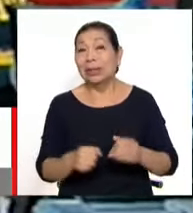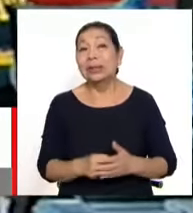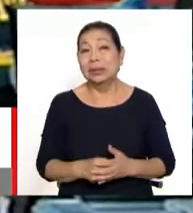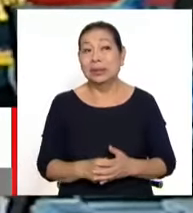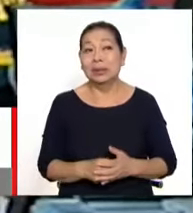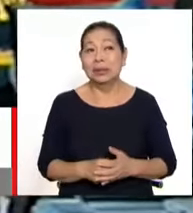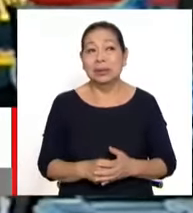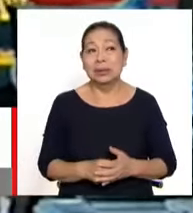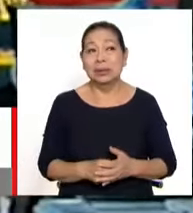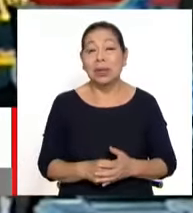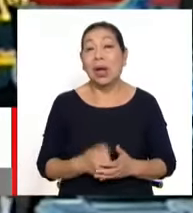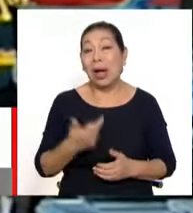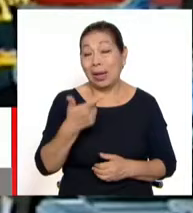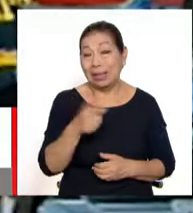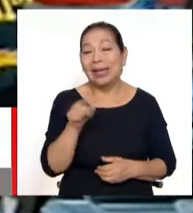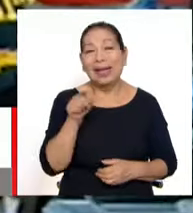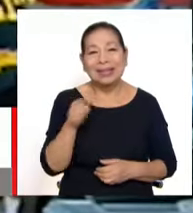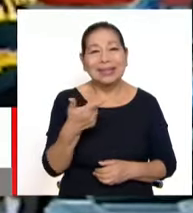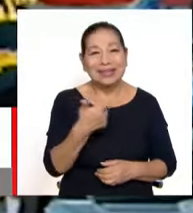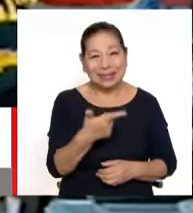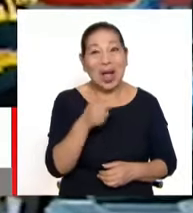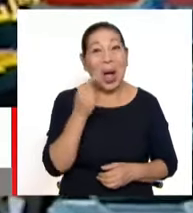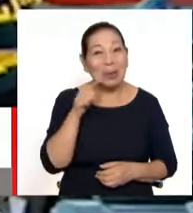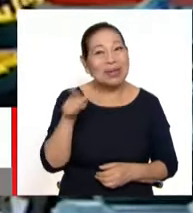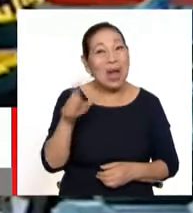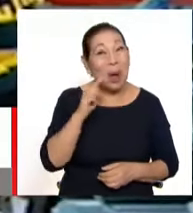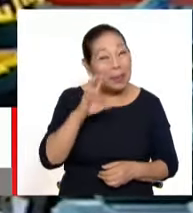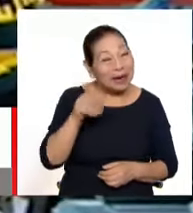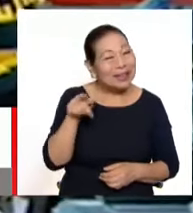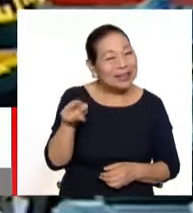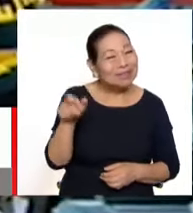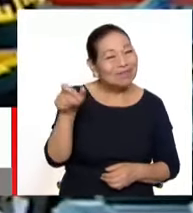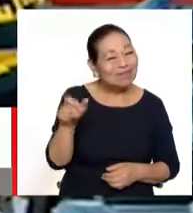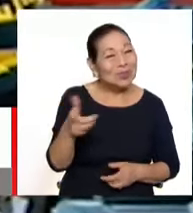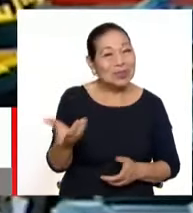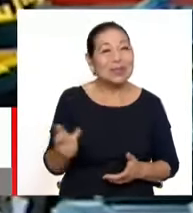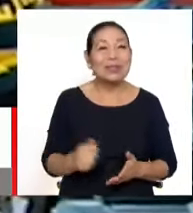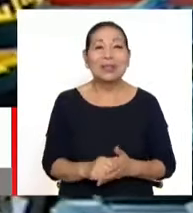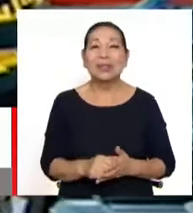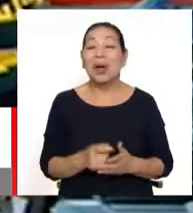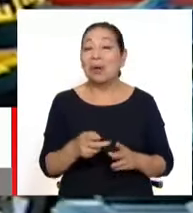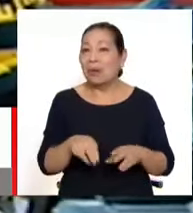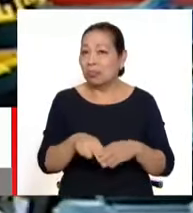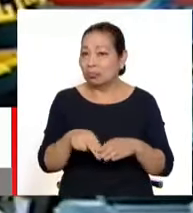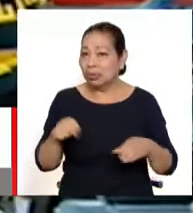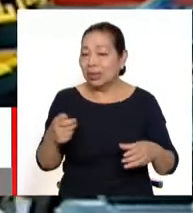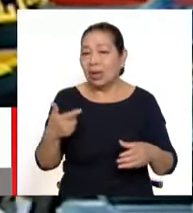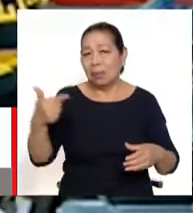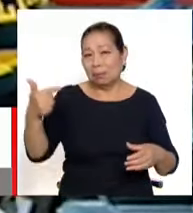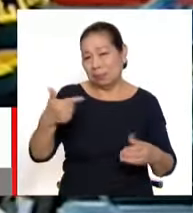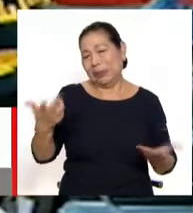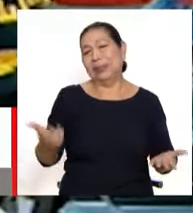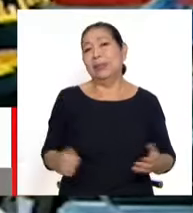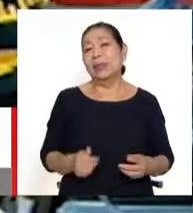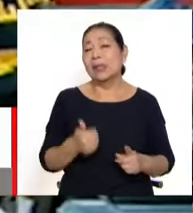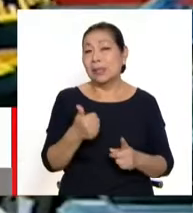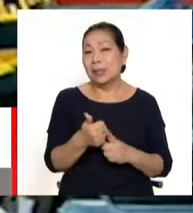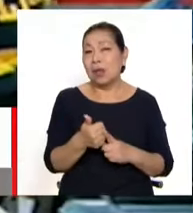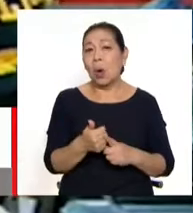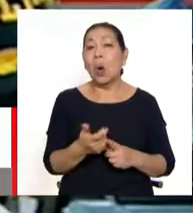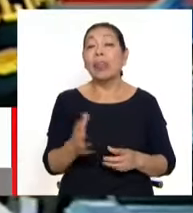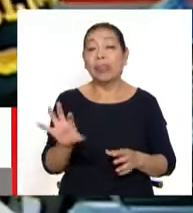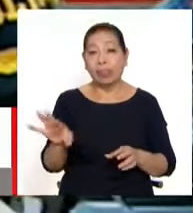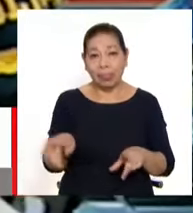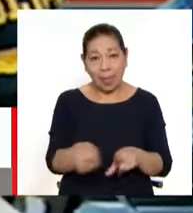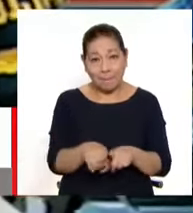recuperar el arma, en este caso el revólver, del personal policial en la situación de retiro que ha sido herido, y asimismo se ha